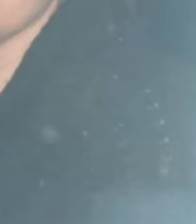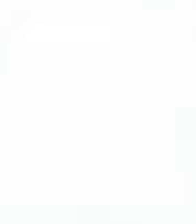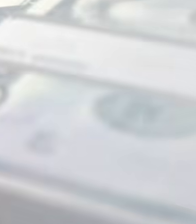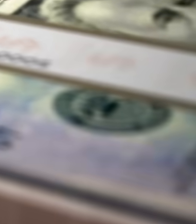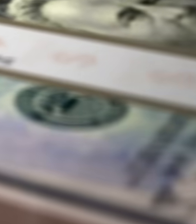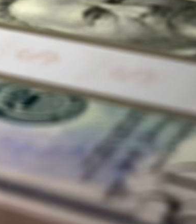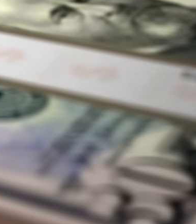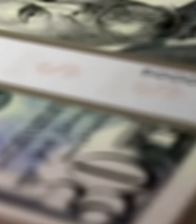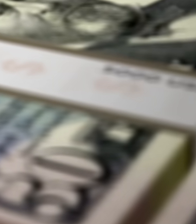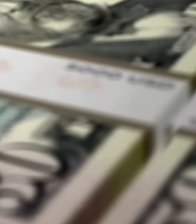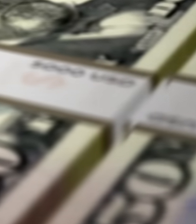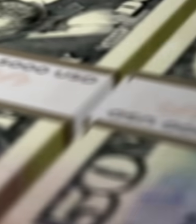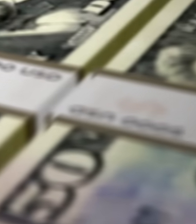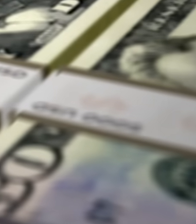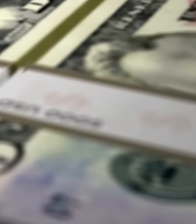pagar